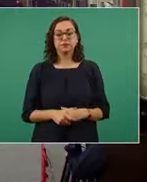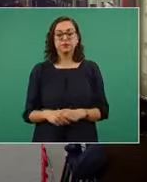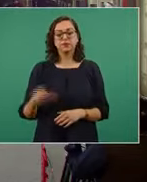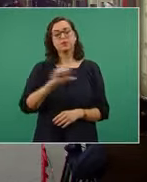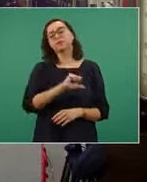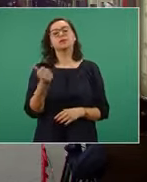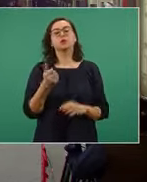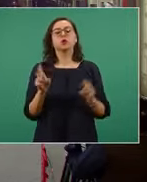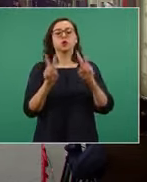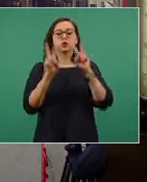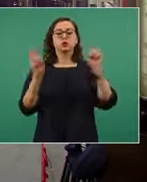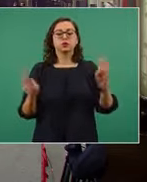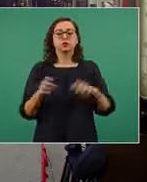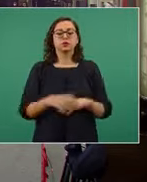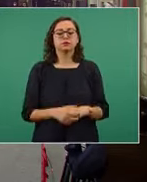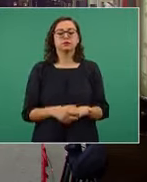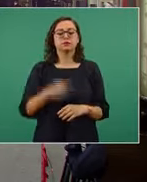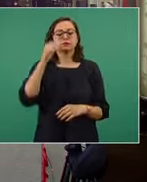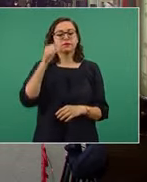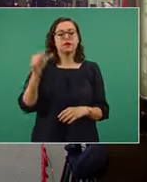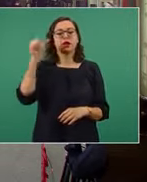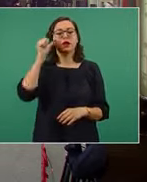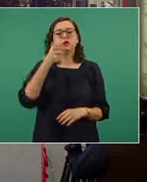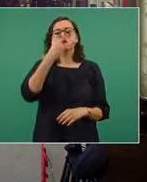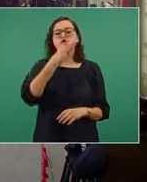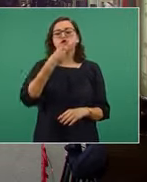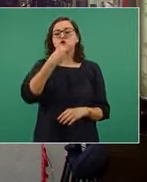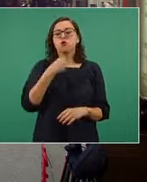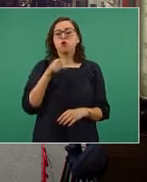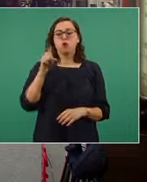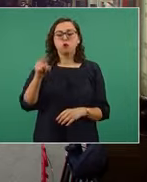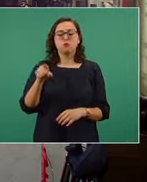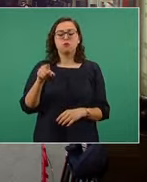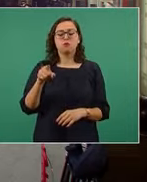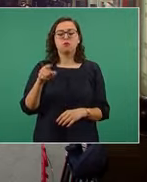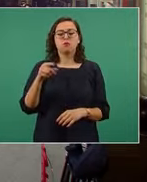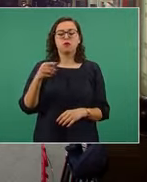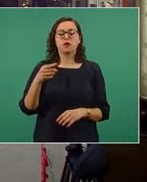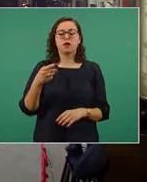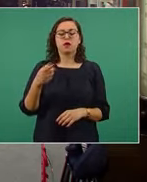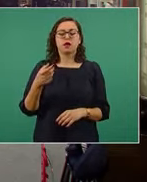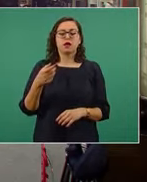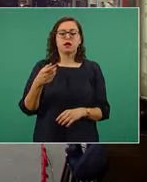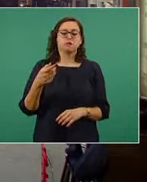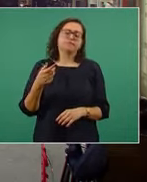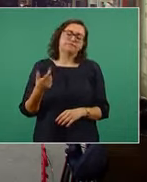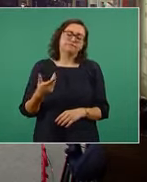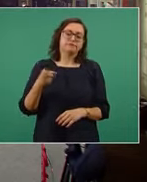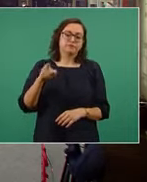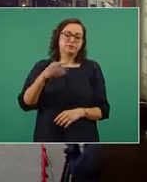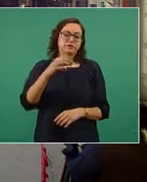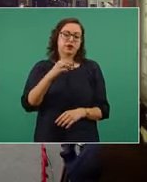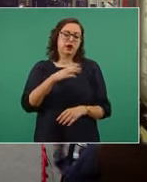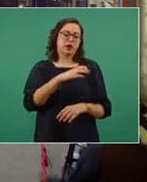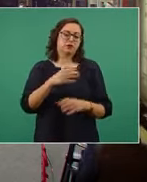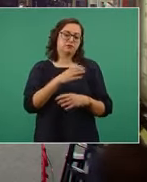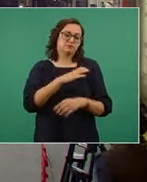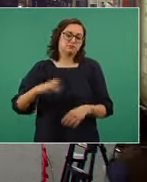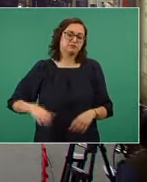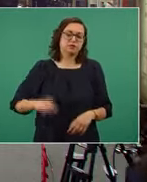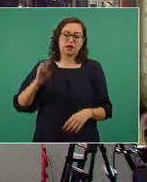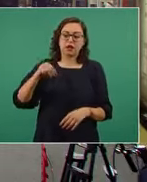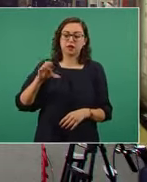Ayer fue asesinado de 10 balazos, lamentablemente, el candidato de Movimiento Ciudadano a la presidencia municipal de Cajeme. Van 32 candidatos,